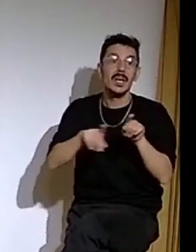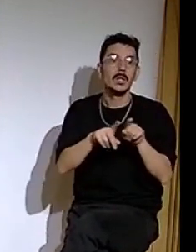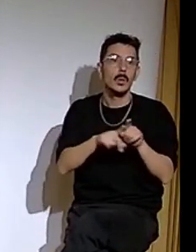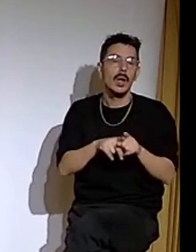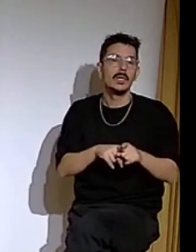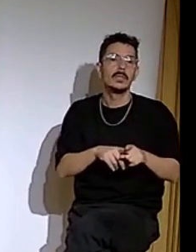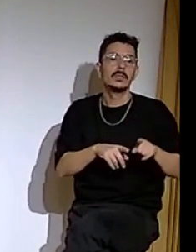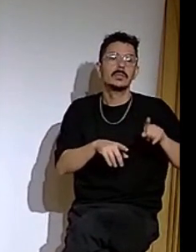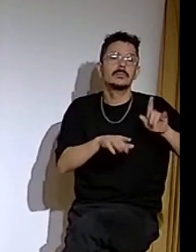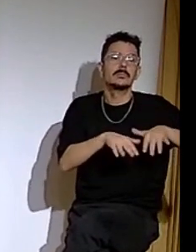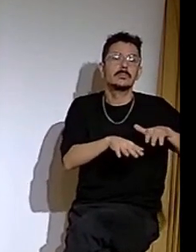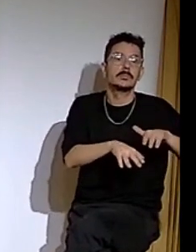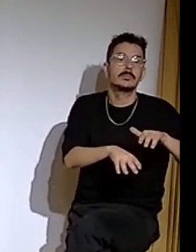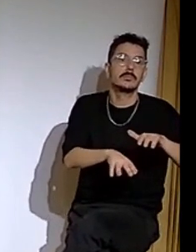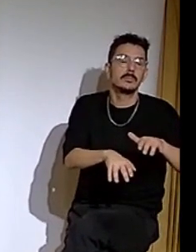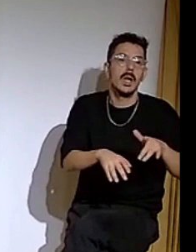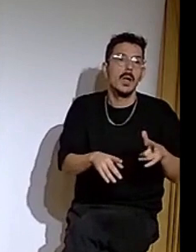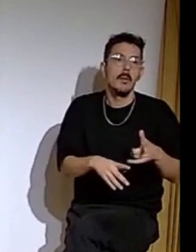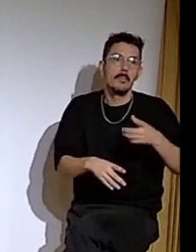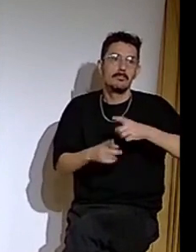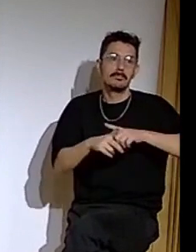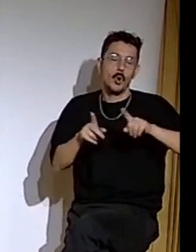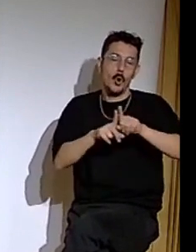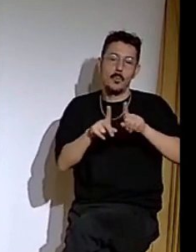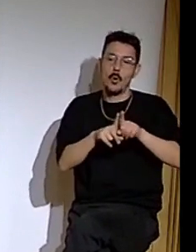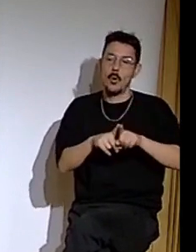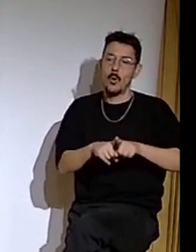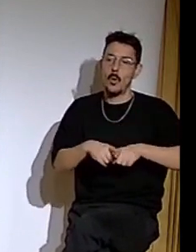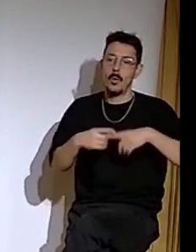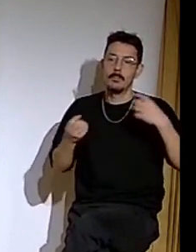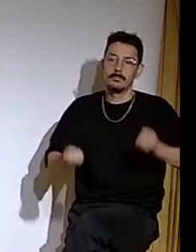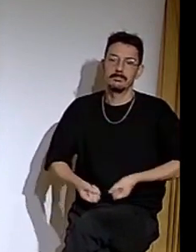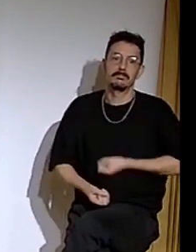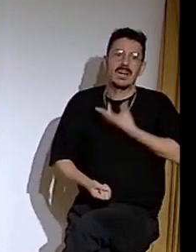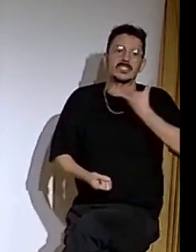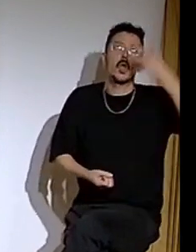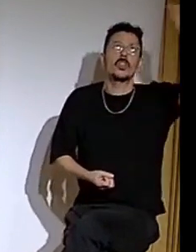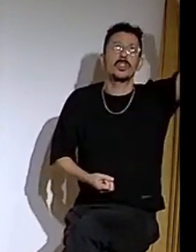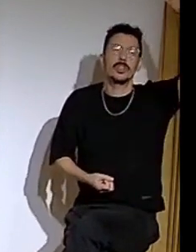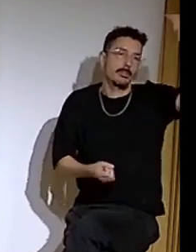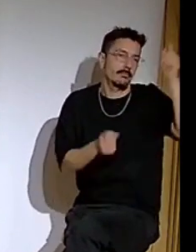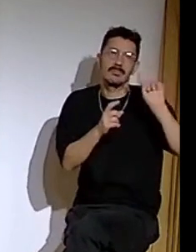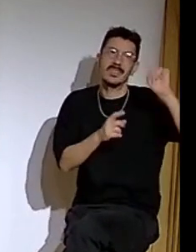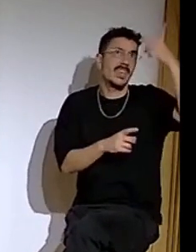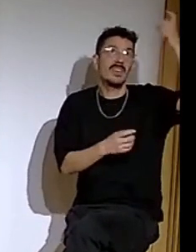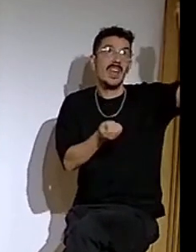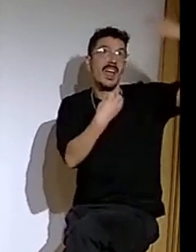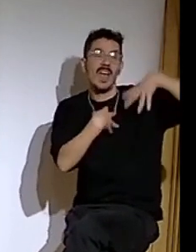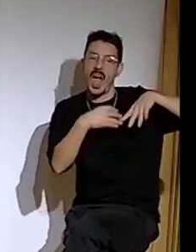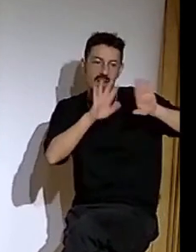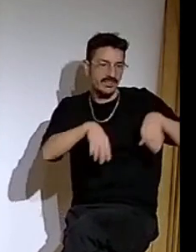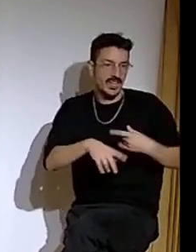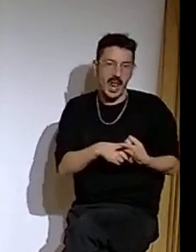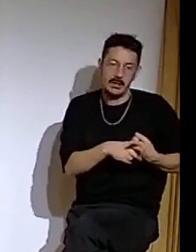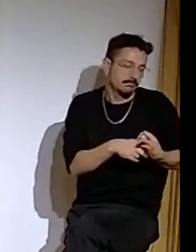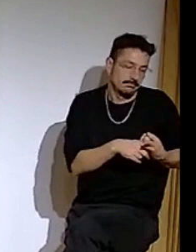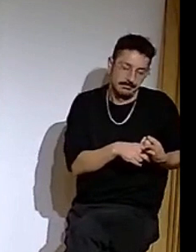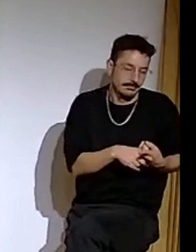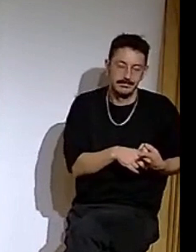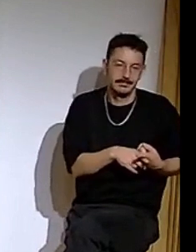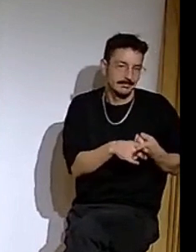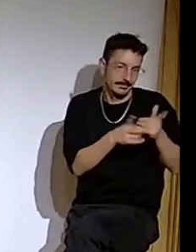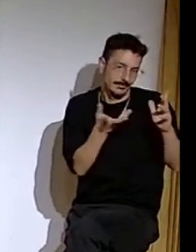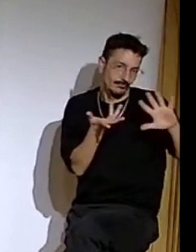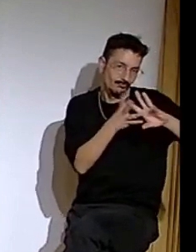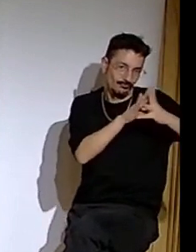divina y consumarla en plena calle vaya que se armaba es la fiesta la gente en realidad era una semana donde más